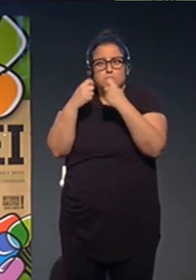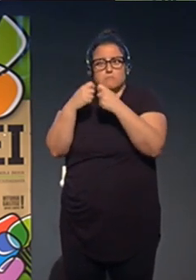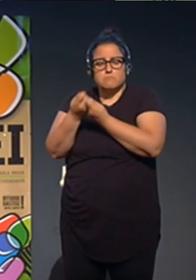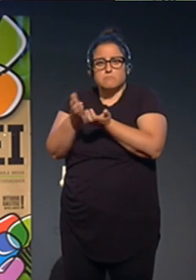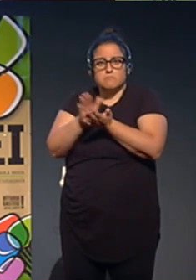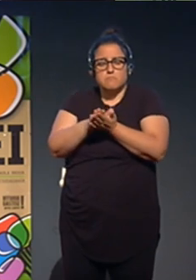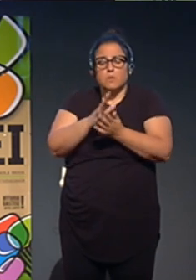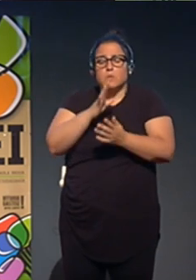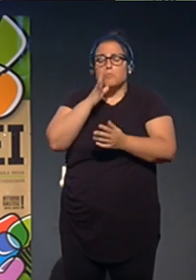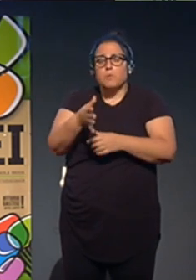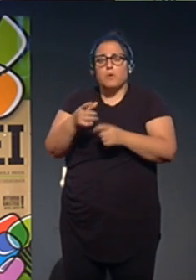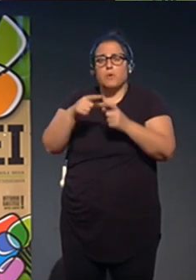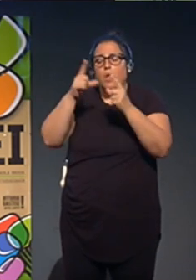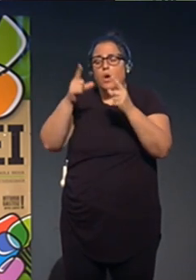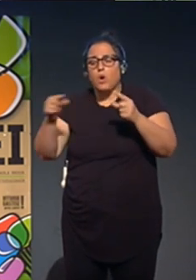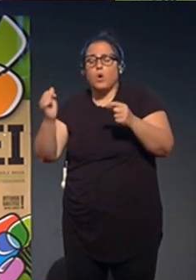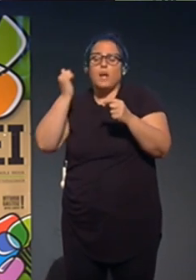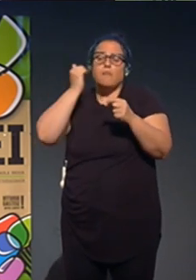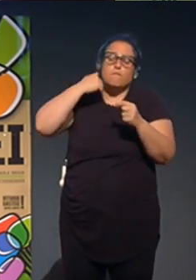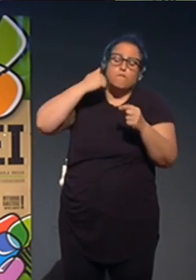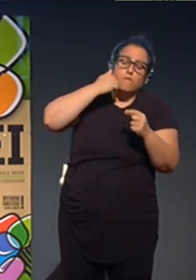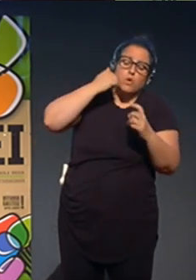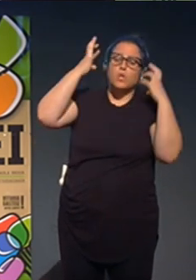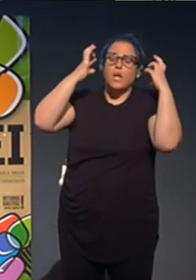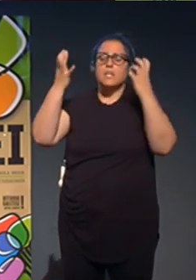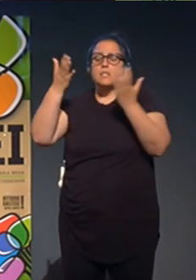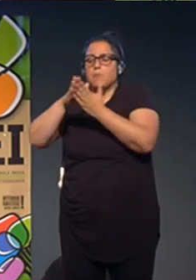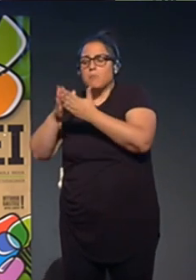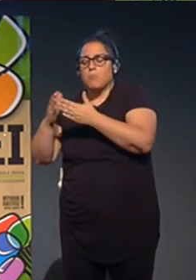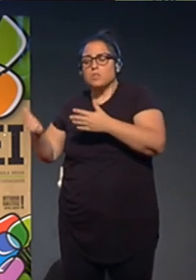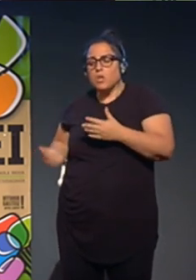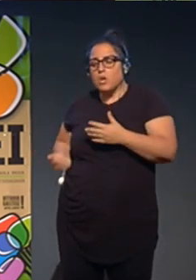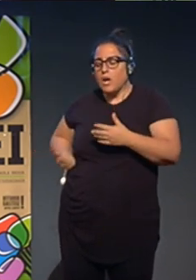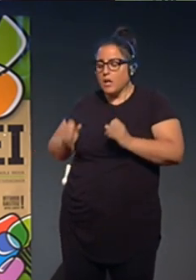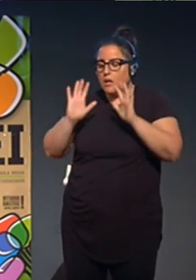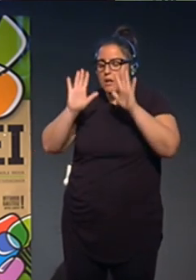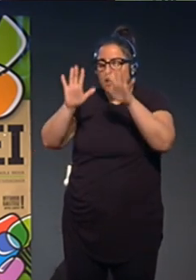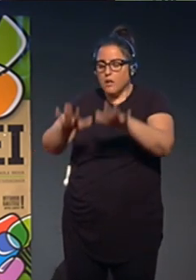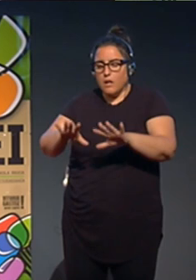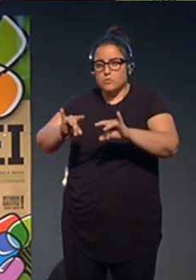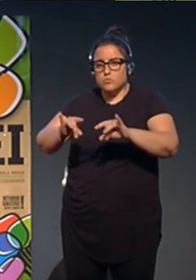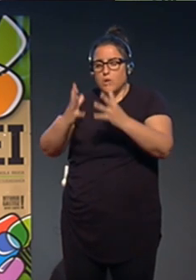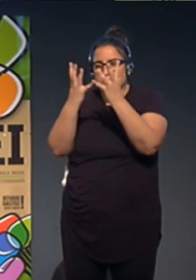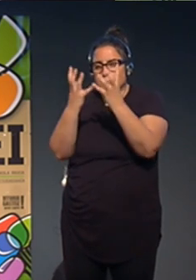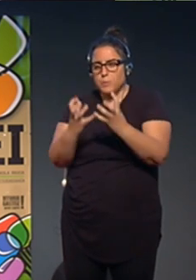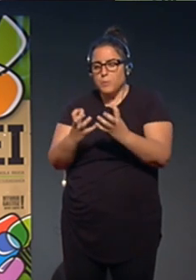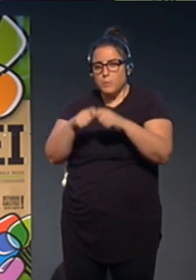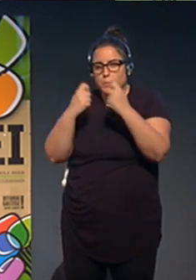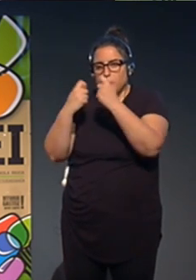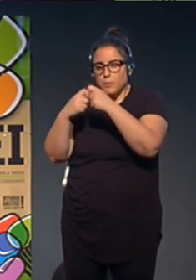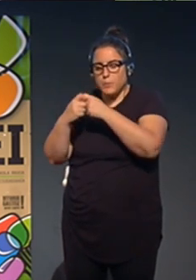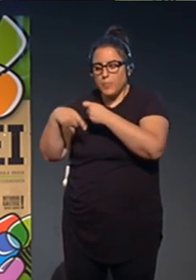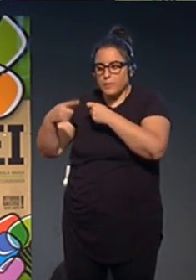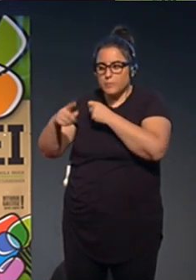descomponer esas hojas esos frutos esos animales muertos esas cacas todo lo que cae y van a seguir alimentando a la planta y